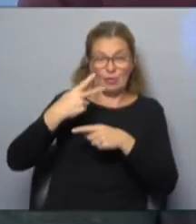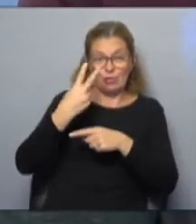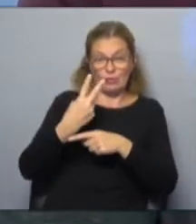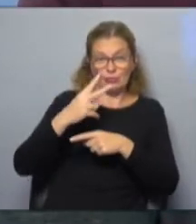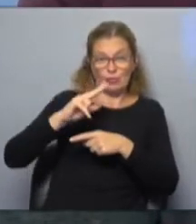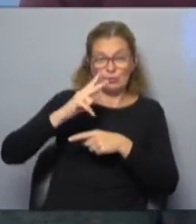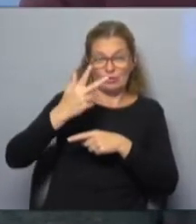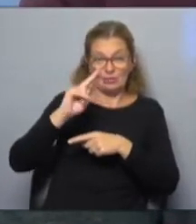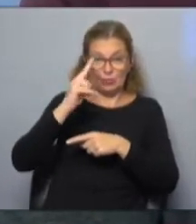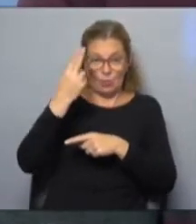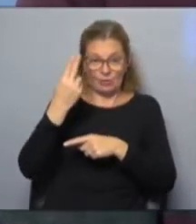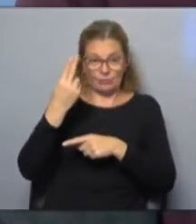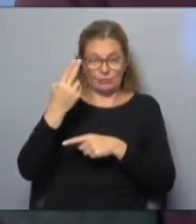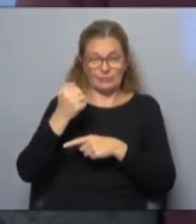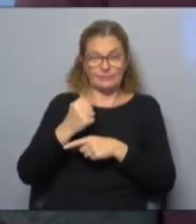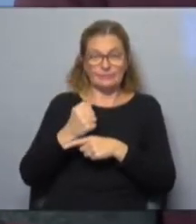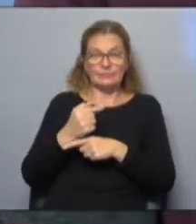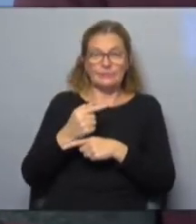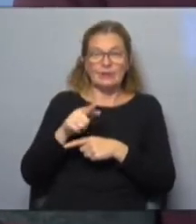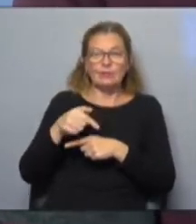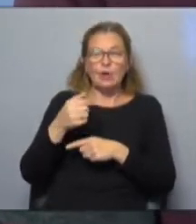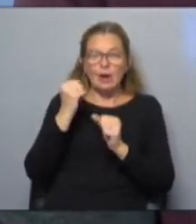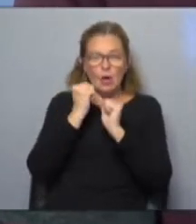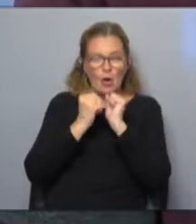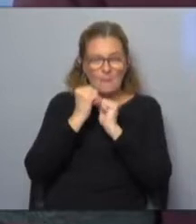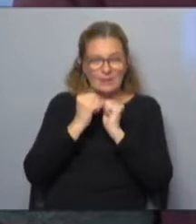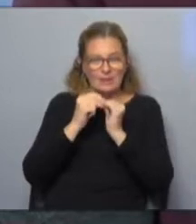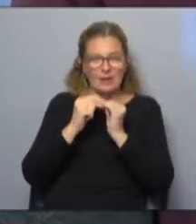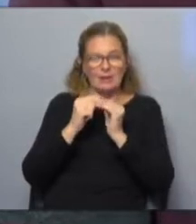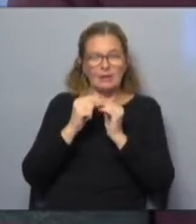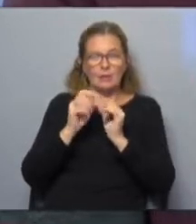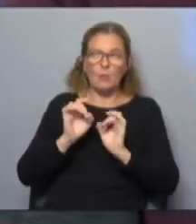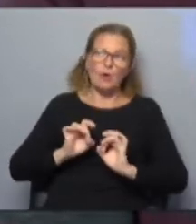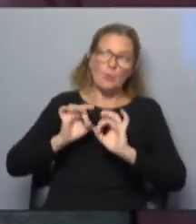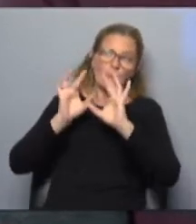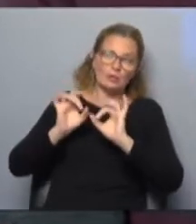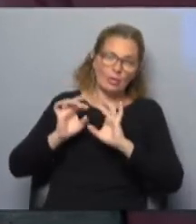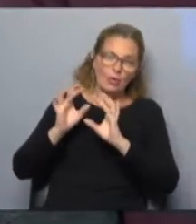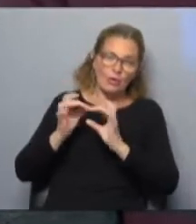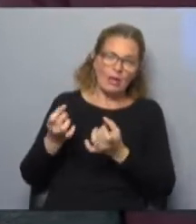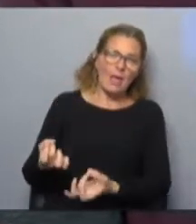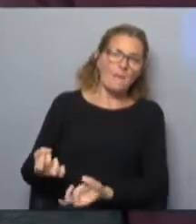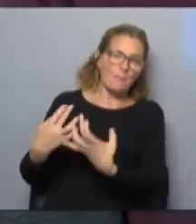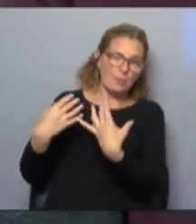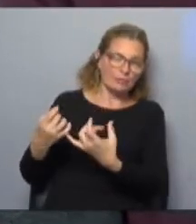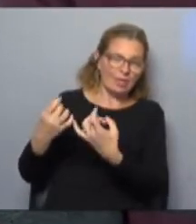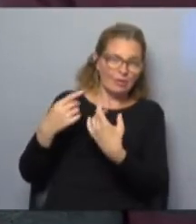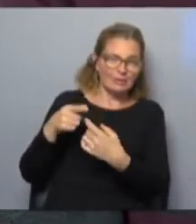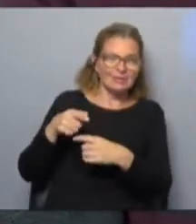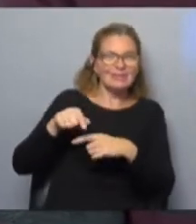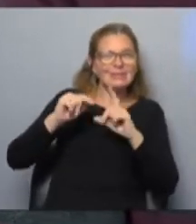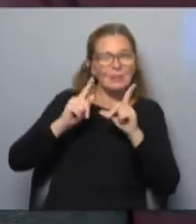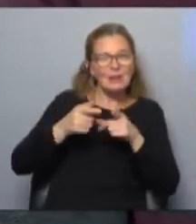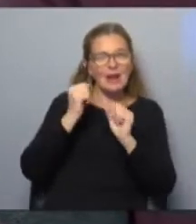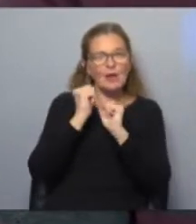tres generaciones de uruguayos tiene consecuencias económicas sobre los importadores sobre los exportadores tendrá consecuencias